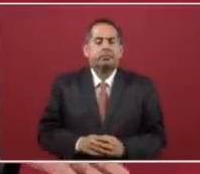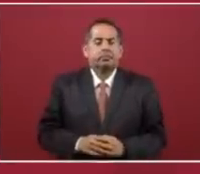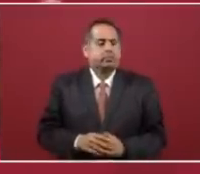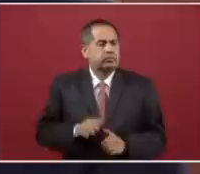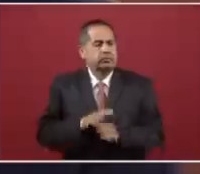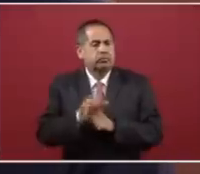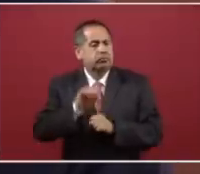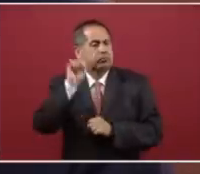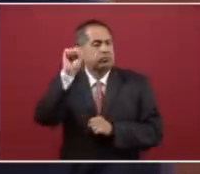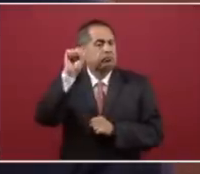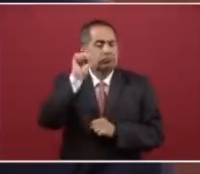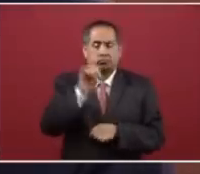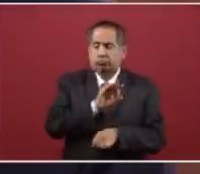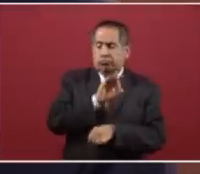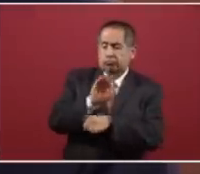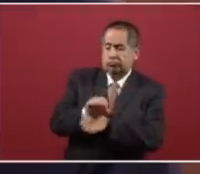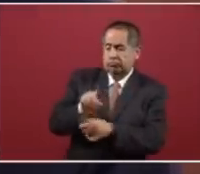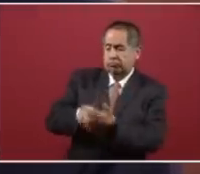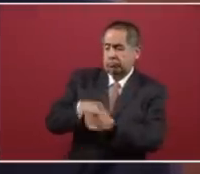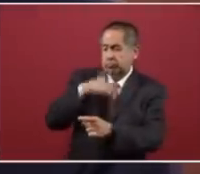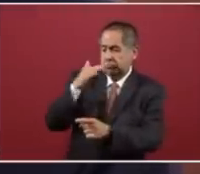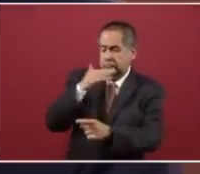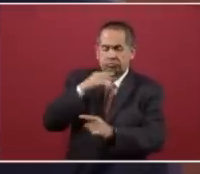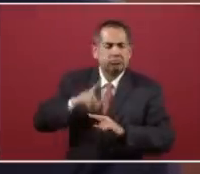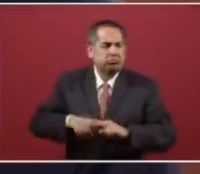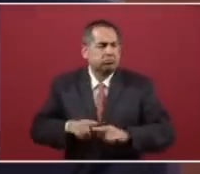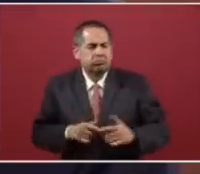sindicato va a defender a un corrupto